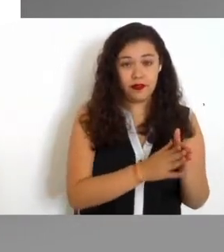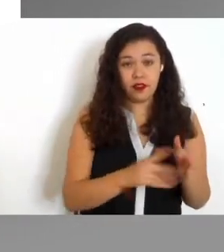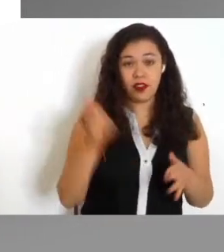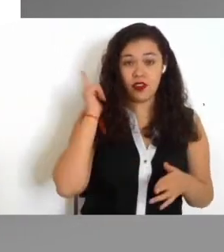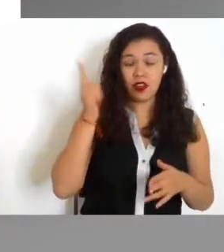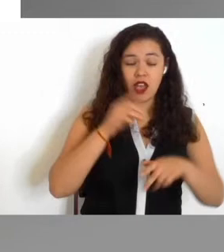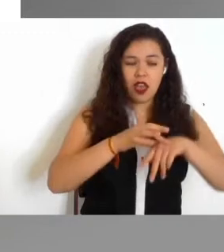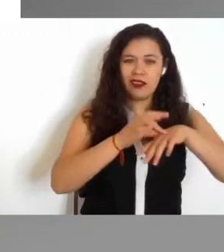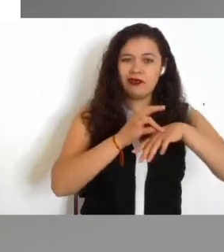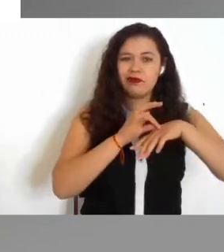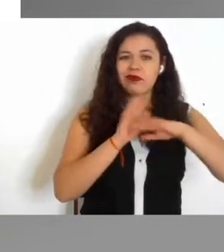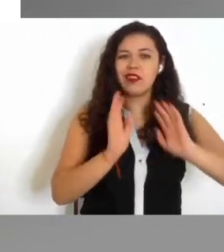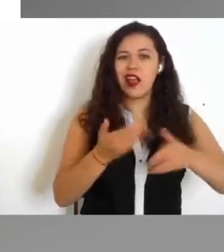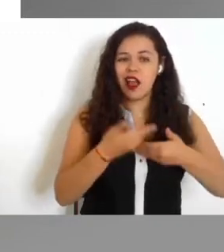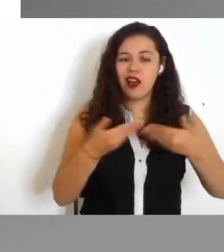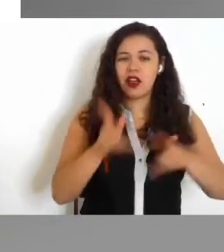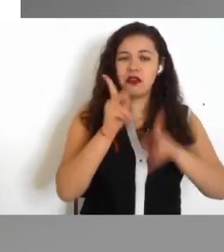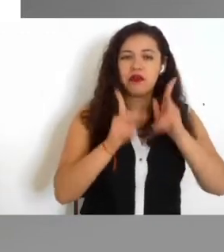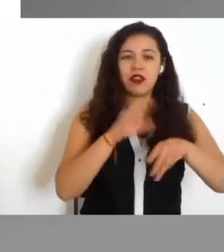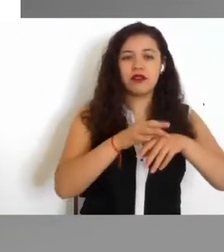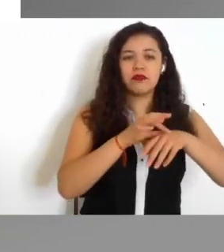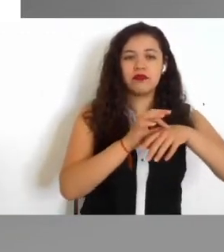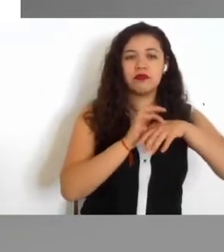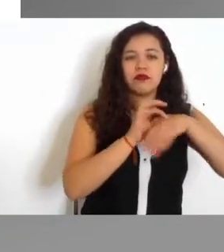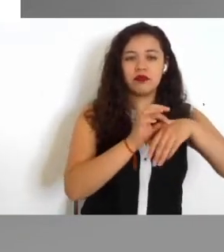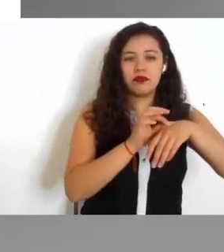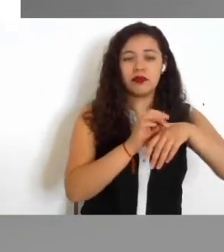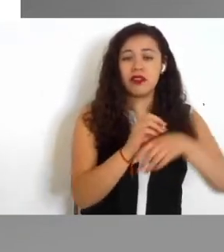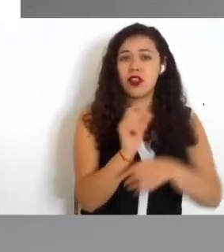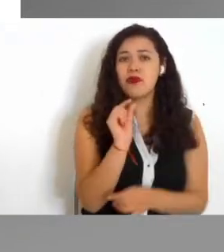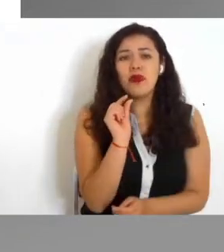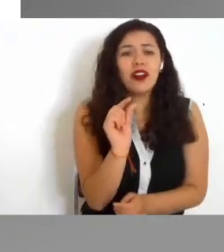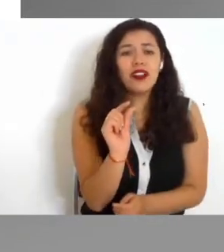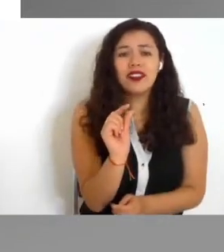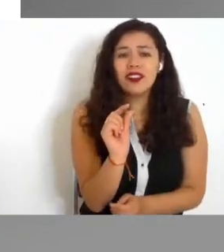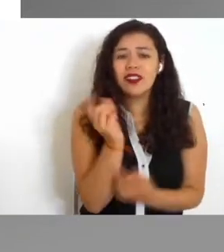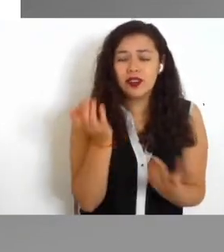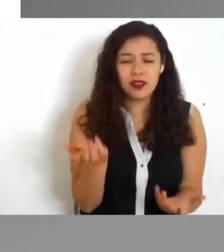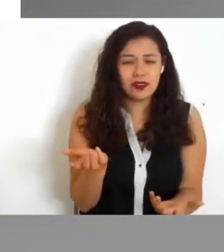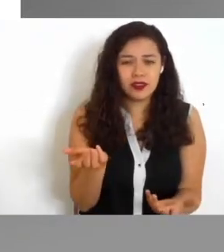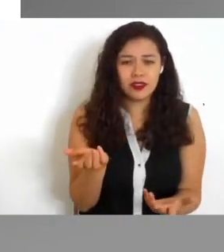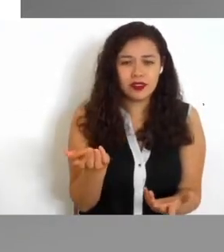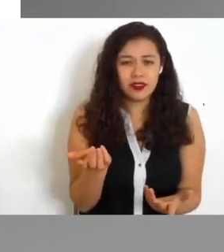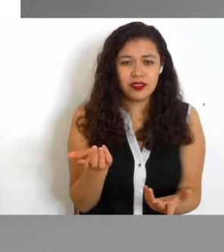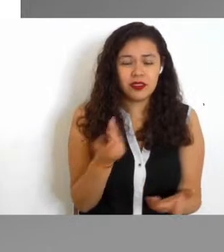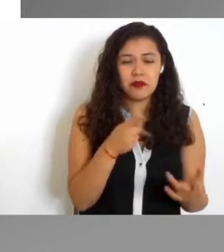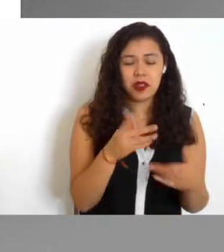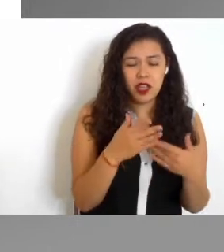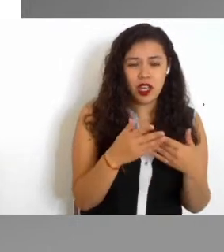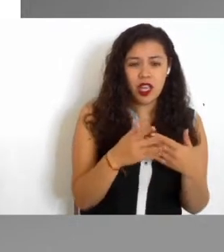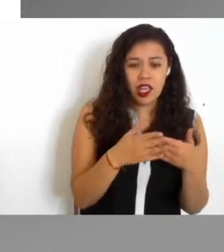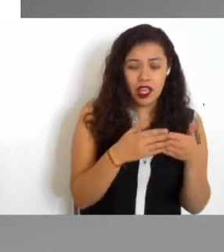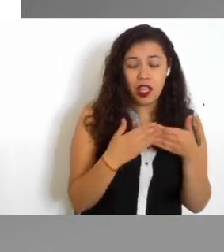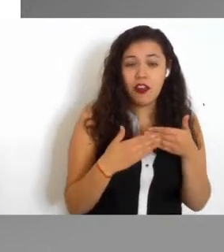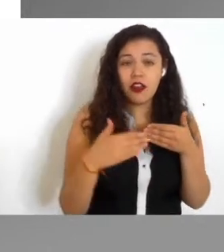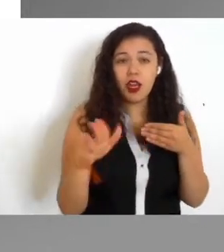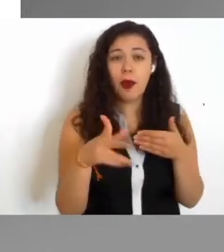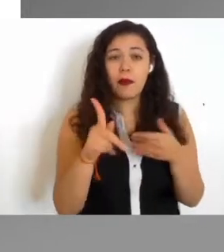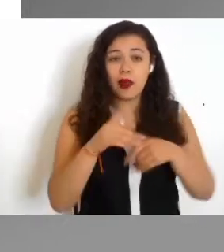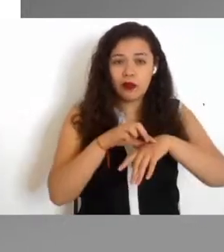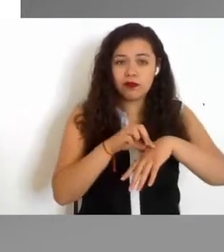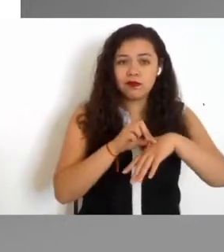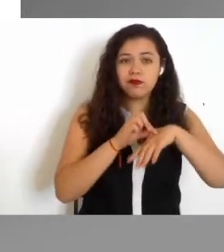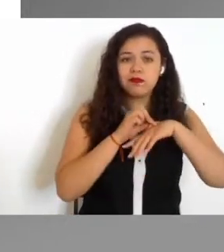tangible, ¿no? Puede ser un centímetro de lo que falta por recorrer, pero que se haga tangible. ¿En qué